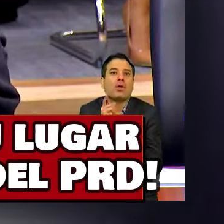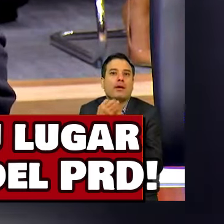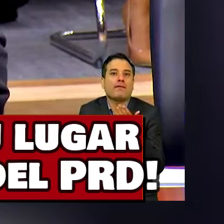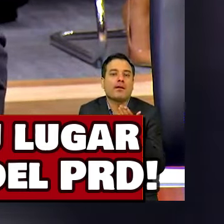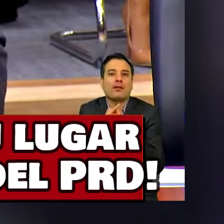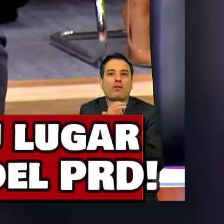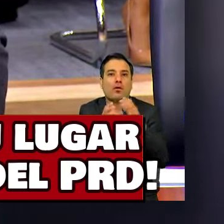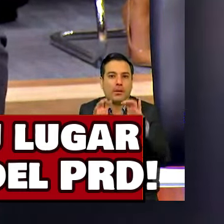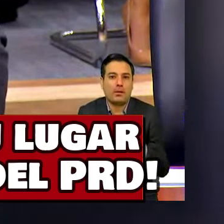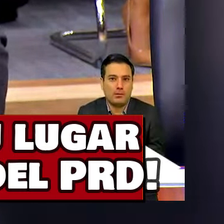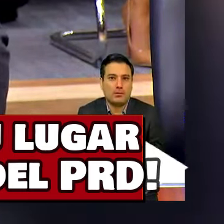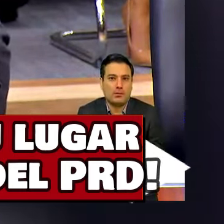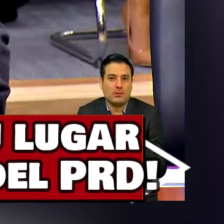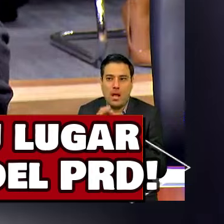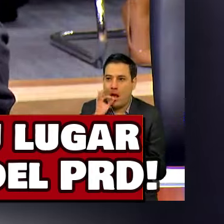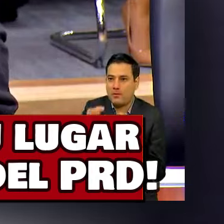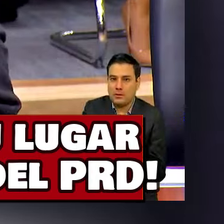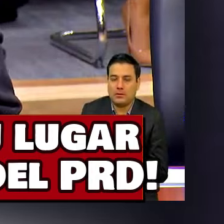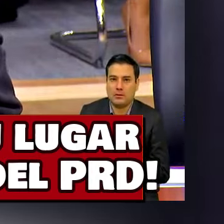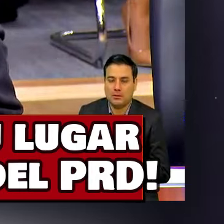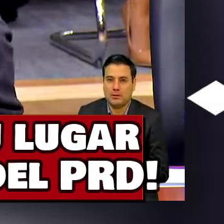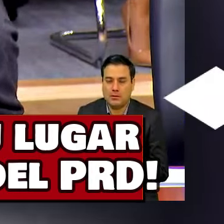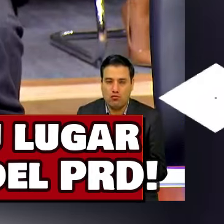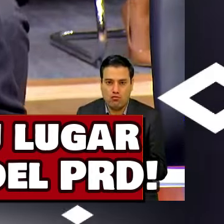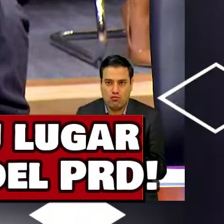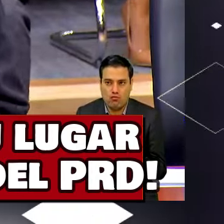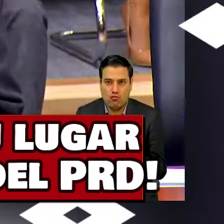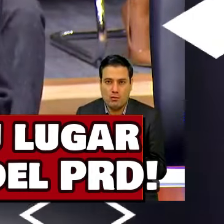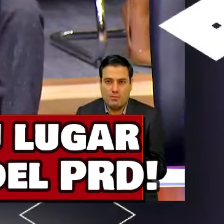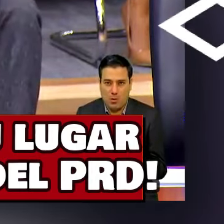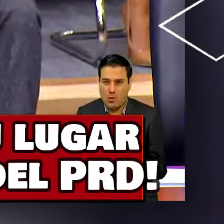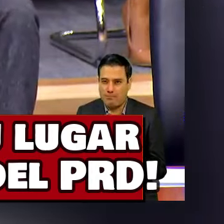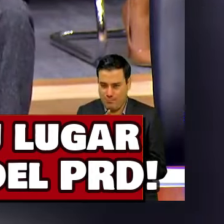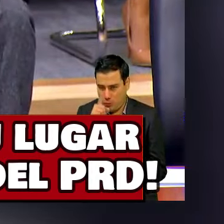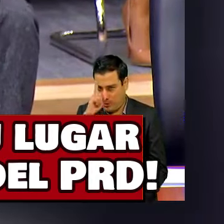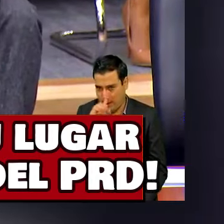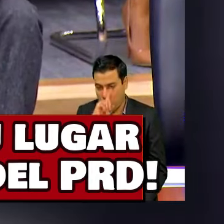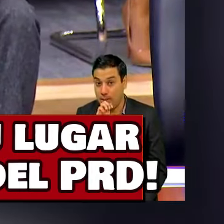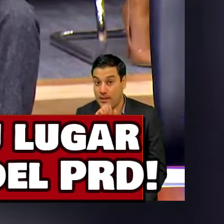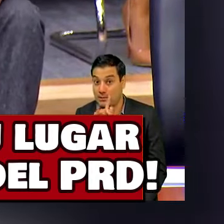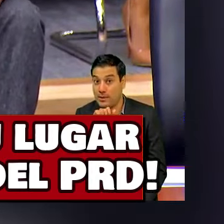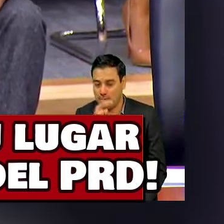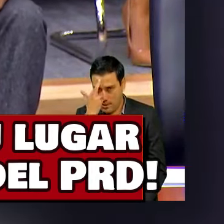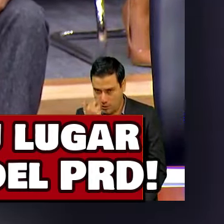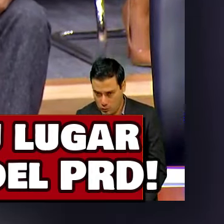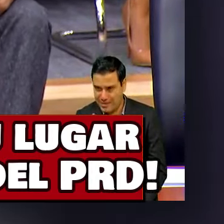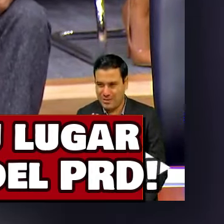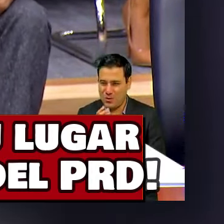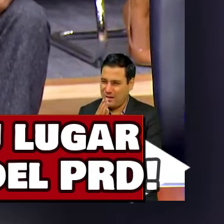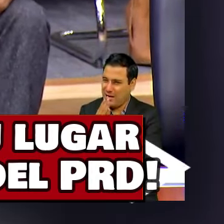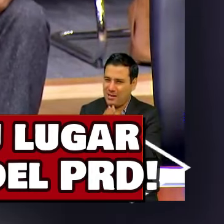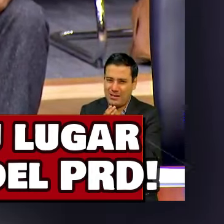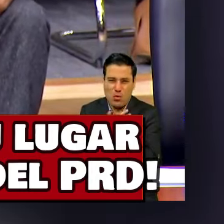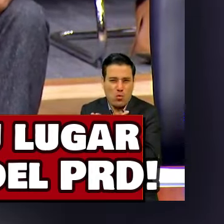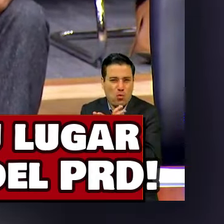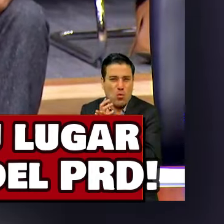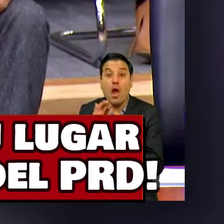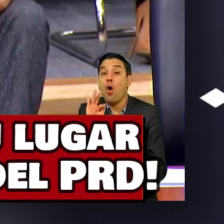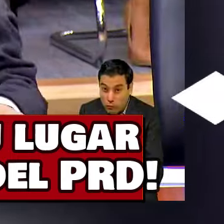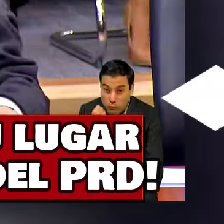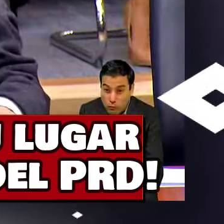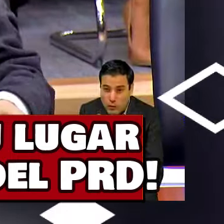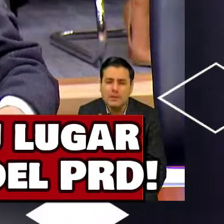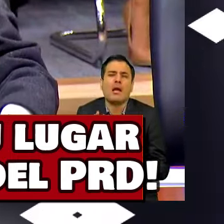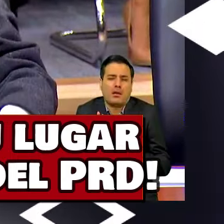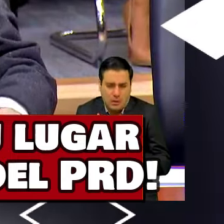sanción desproporcionada, que es una sanción que debería ser la última en realizarse ante situaciones de una gravedad extrema, y no pues